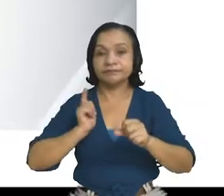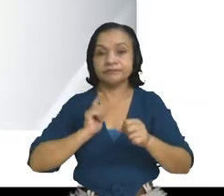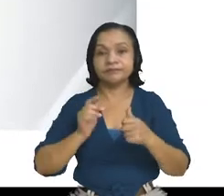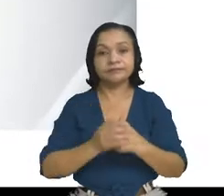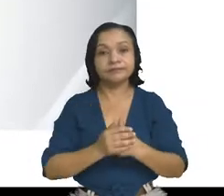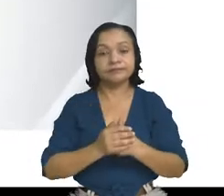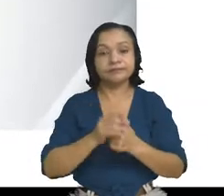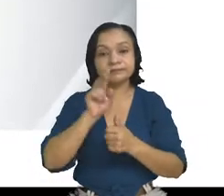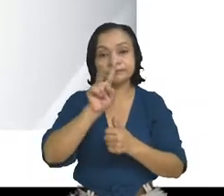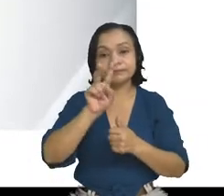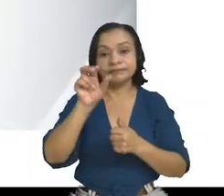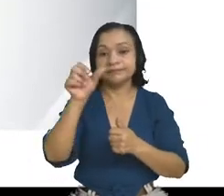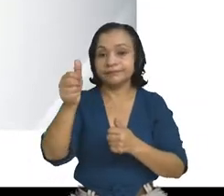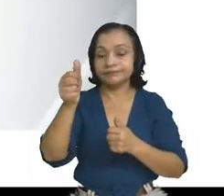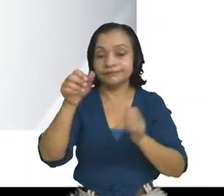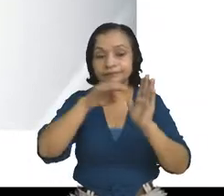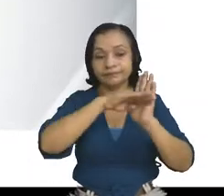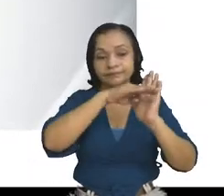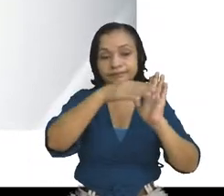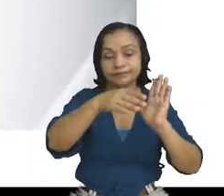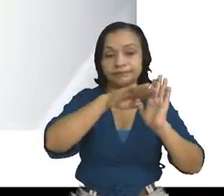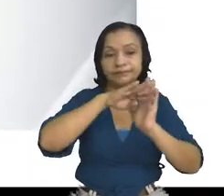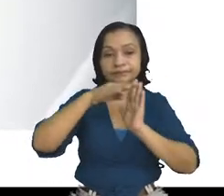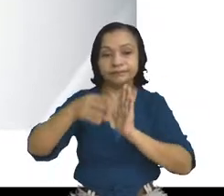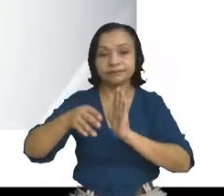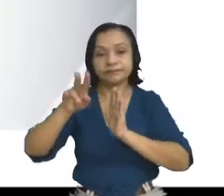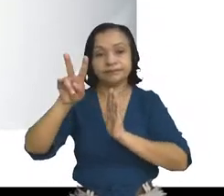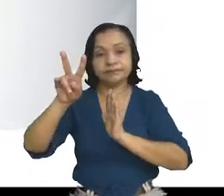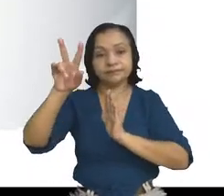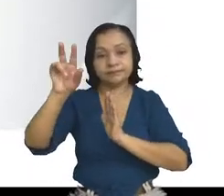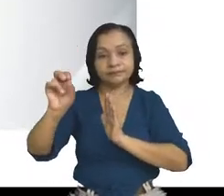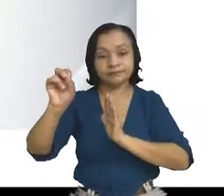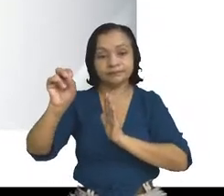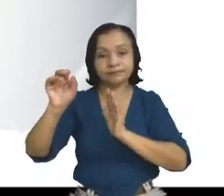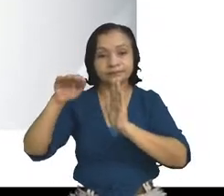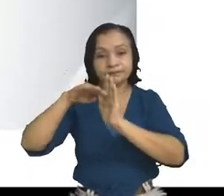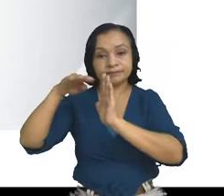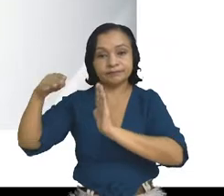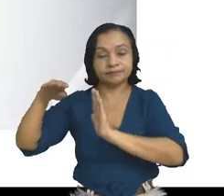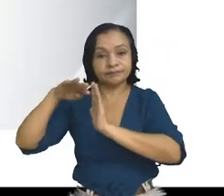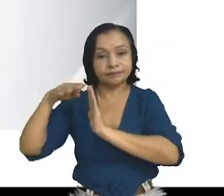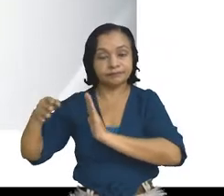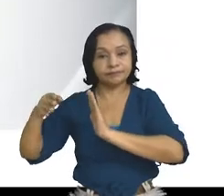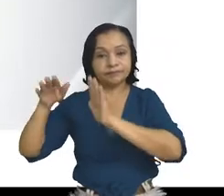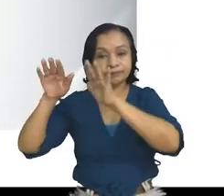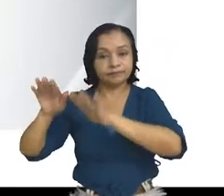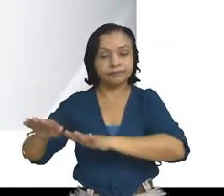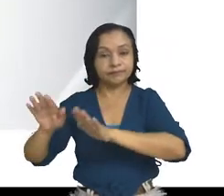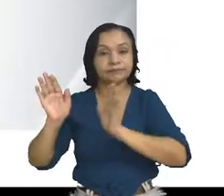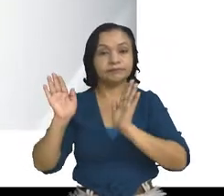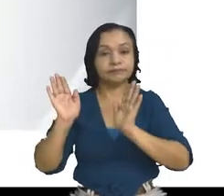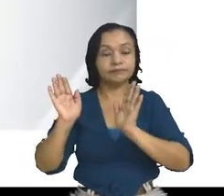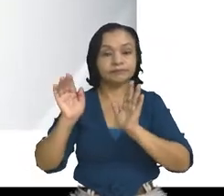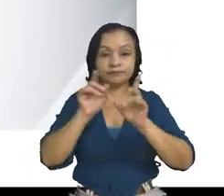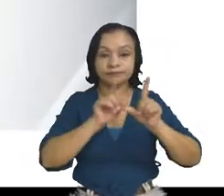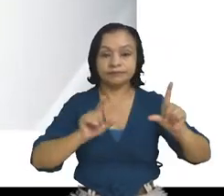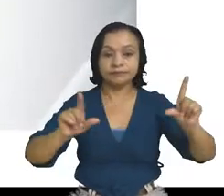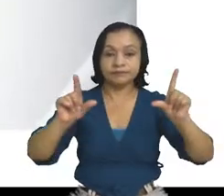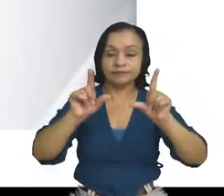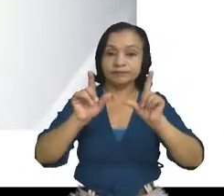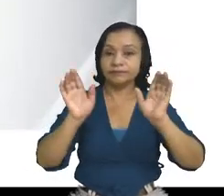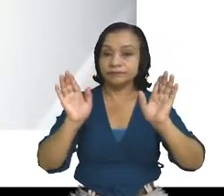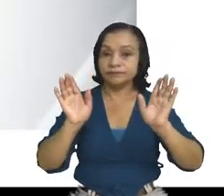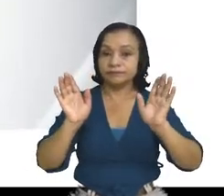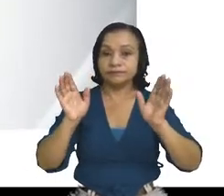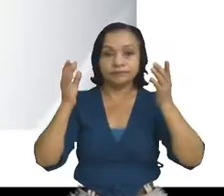haber 26 camas para hospitalizados y van a haber 20 camas para albergue. Por lo tanto, el hecho de que sea un ambiente de confort